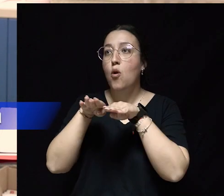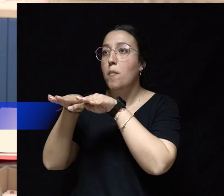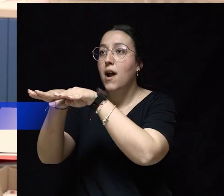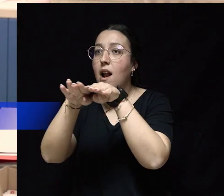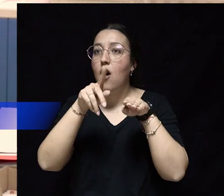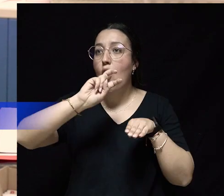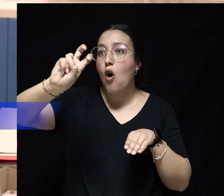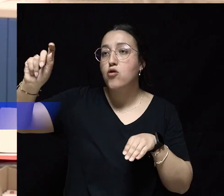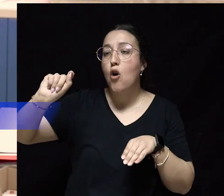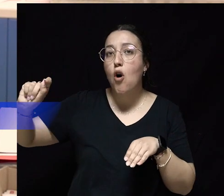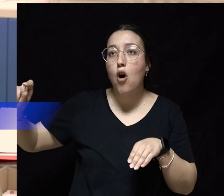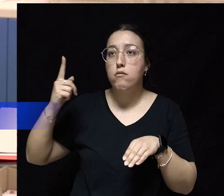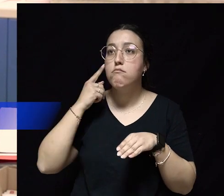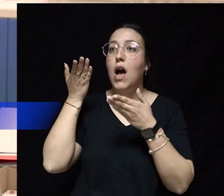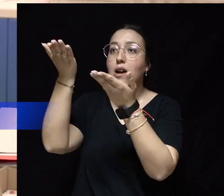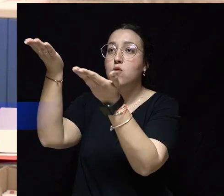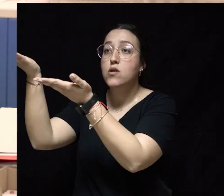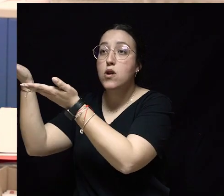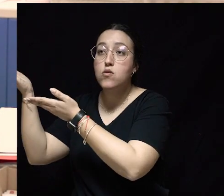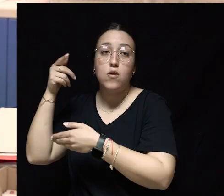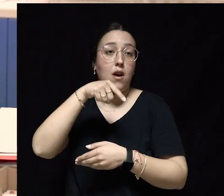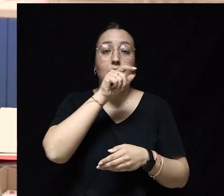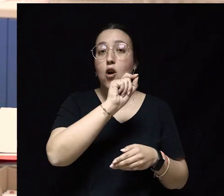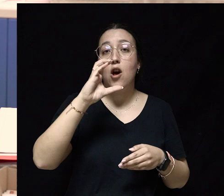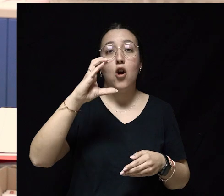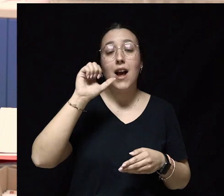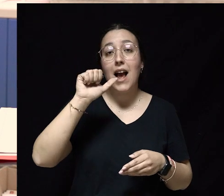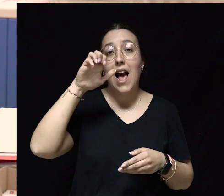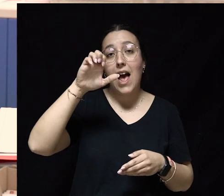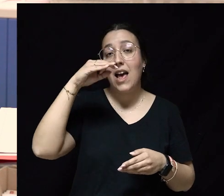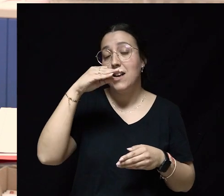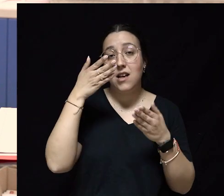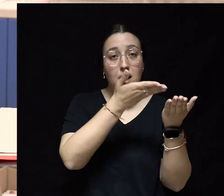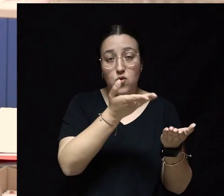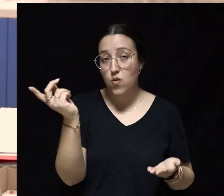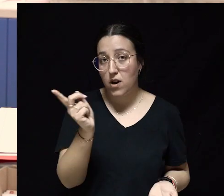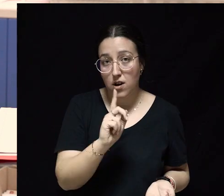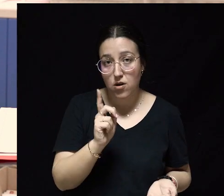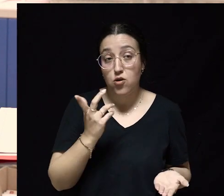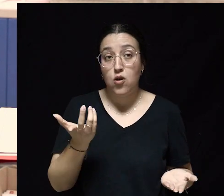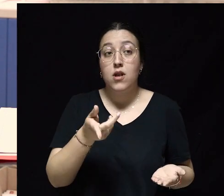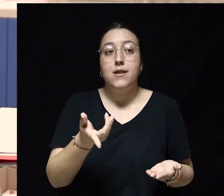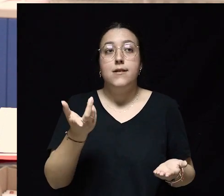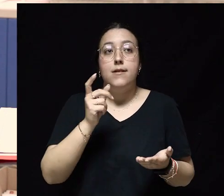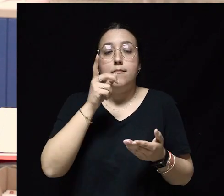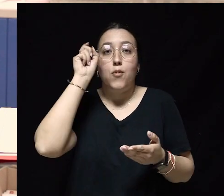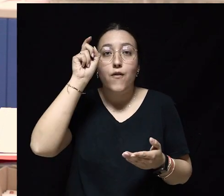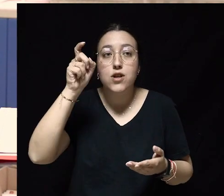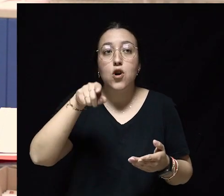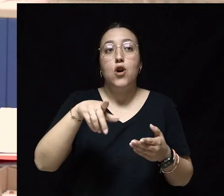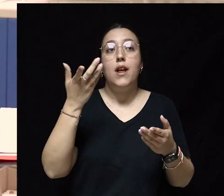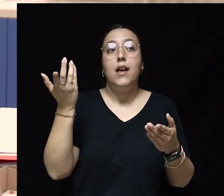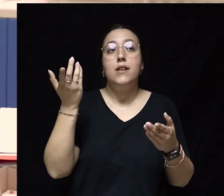corren y en comparación con el resto de la sociedad son cifras que no debemos de seguir permitiendo, o que